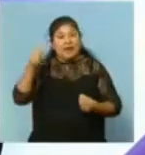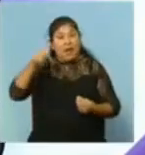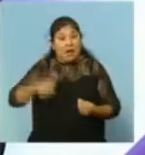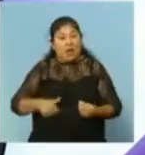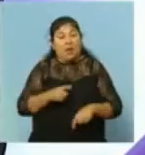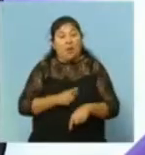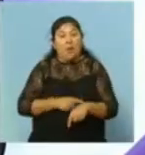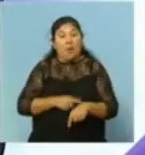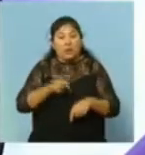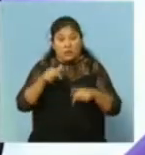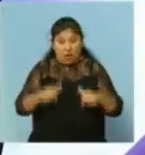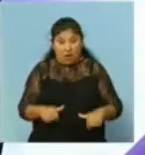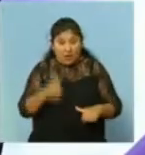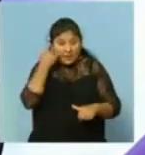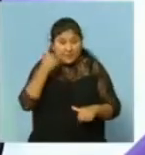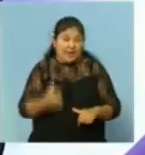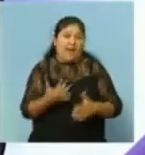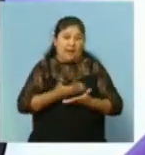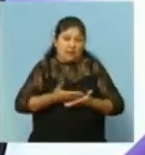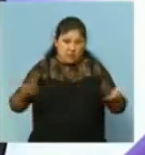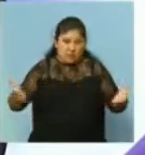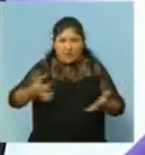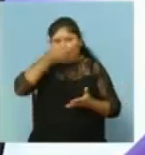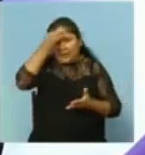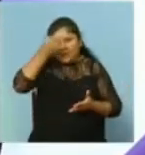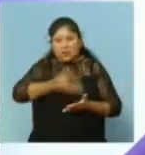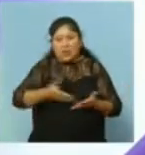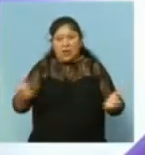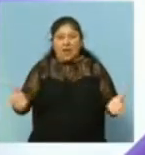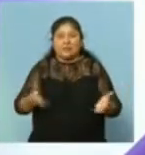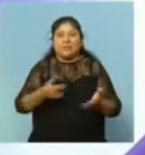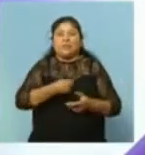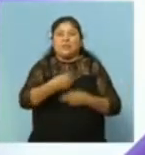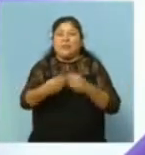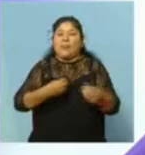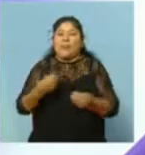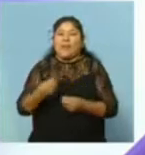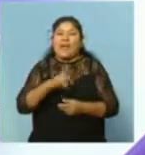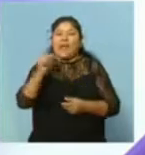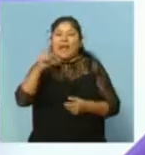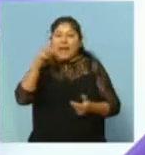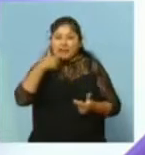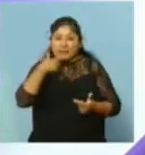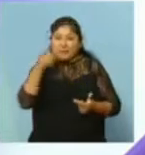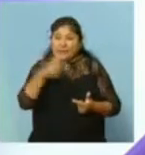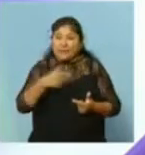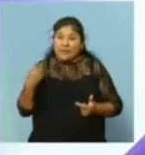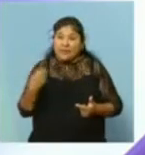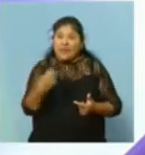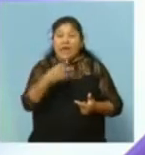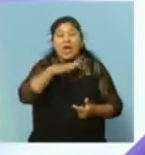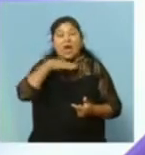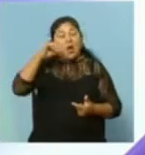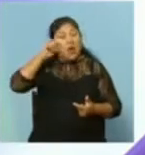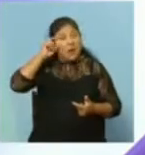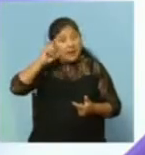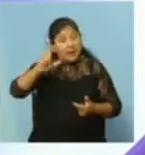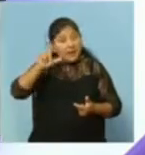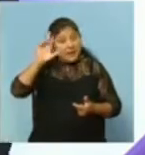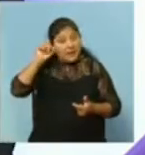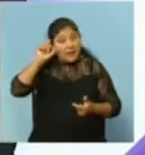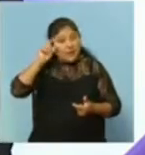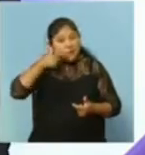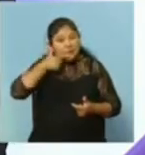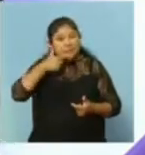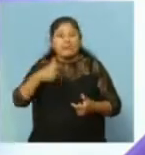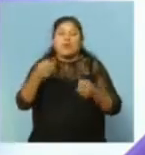momentos hay un acto para la entrega de cargos. Ahí está Jorge Reales. Jorge, ¿cómo te va? Muy buenas tardes. ¿Dónde te encontrás? ¿Cuáles son las